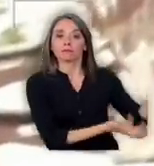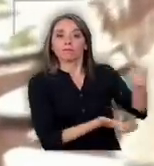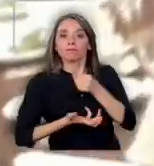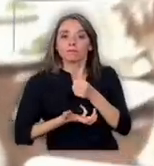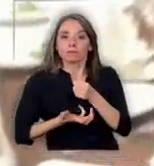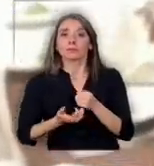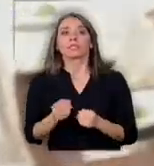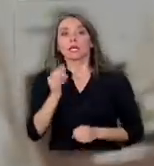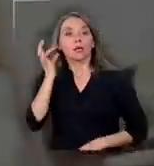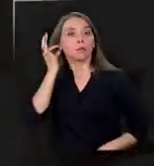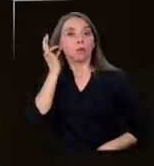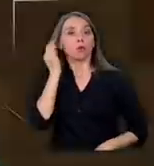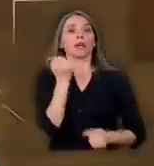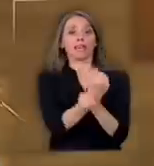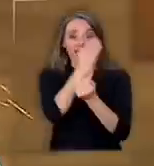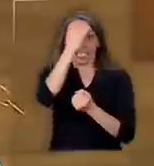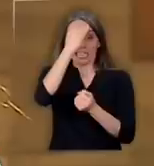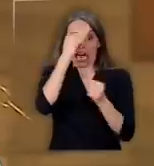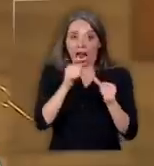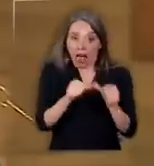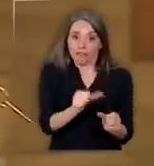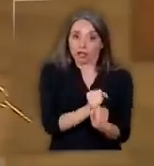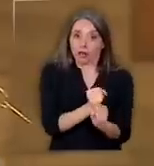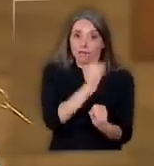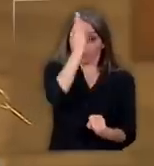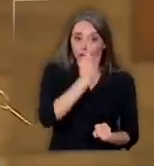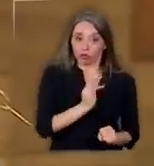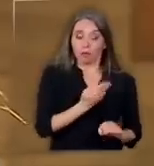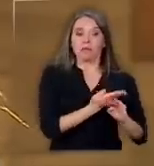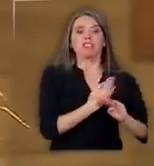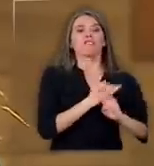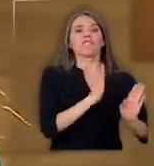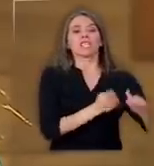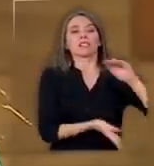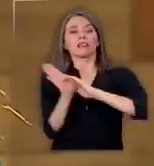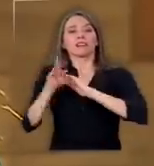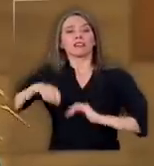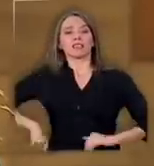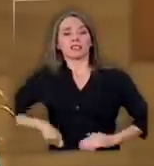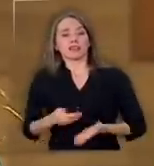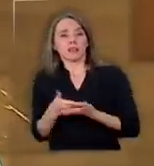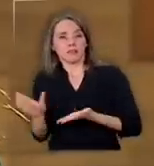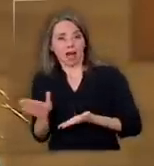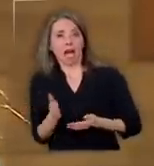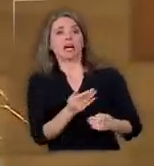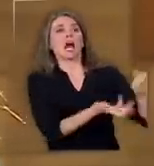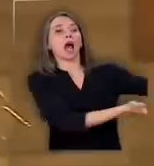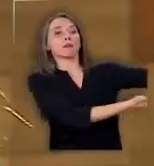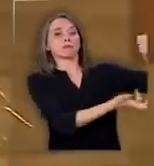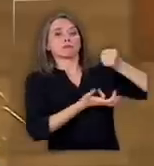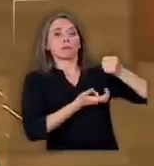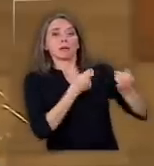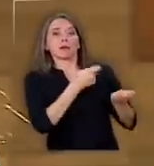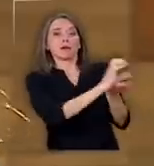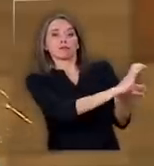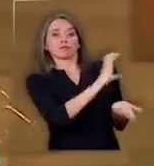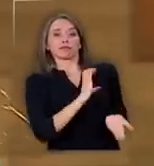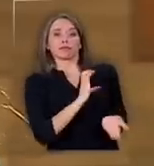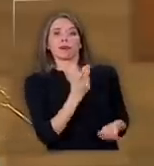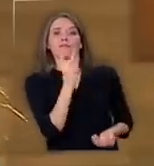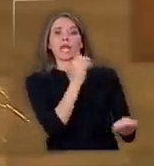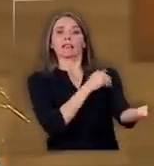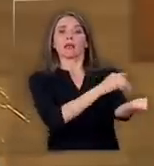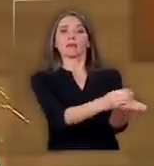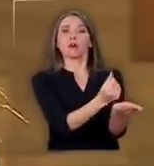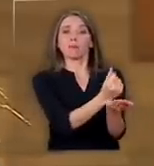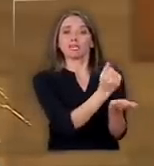poder tener el desahucio, una cantidad sobre los 20 millones de pesos. Y él se podría decir